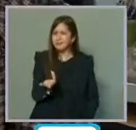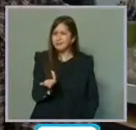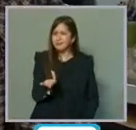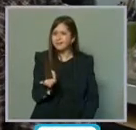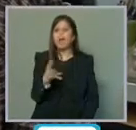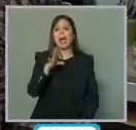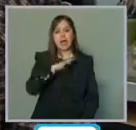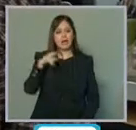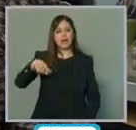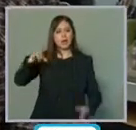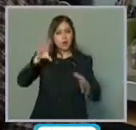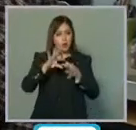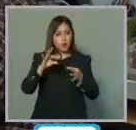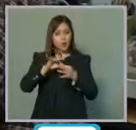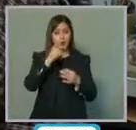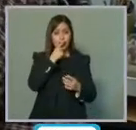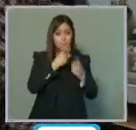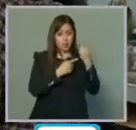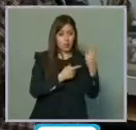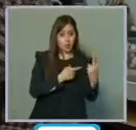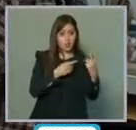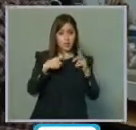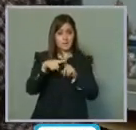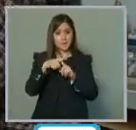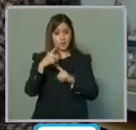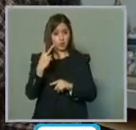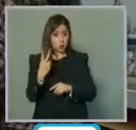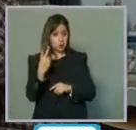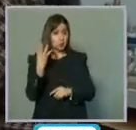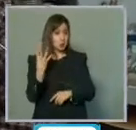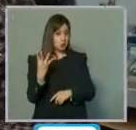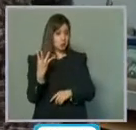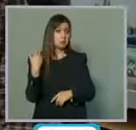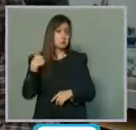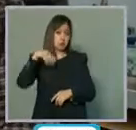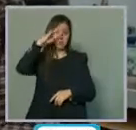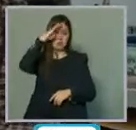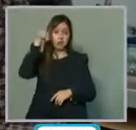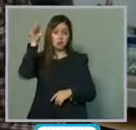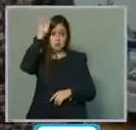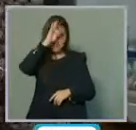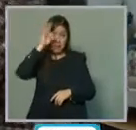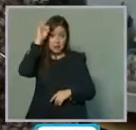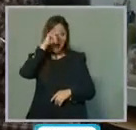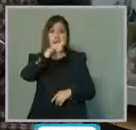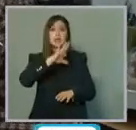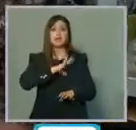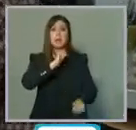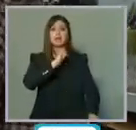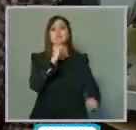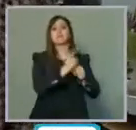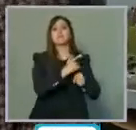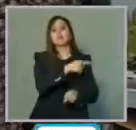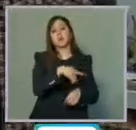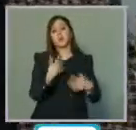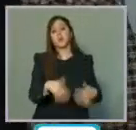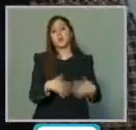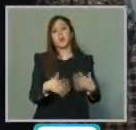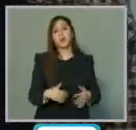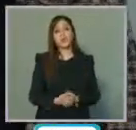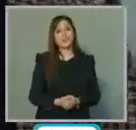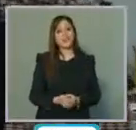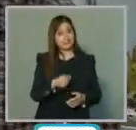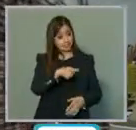una filosofía que te dice que 2 más 2 no son 4, y yo creo que tío Alberto es tan sabio que ha de haber descubierto esa filosofía. Uy, uy, uy,